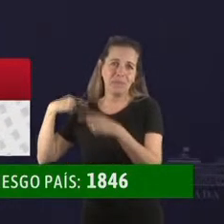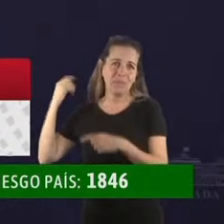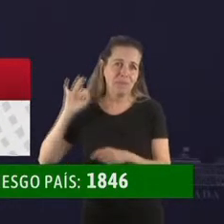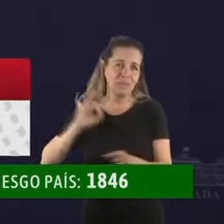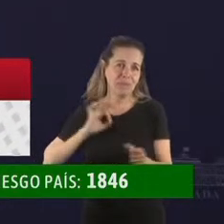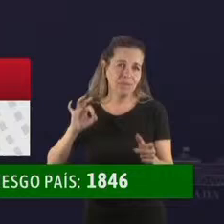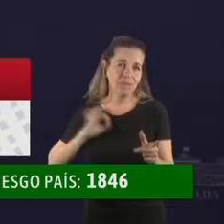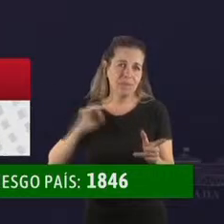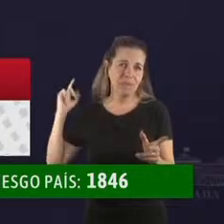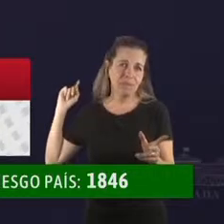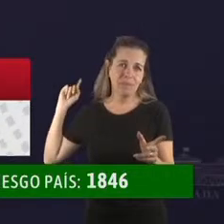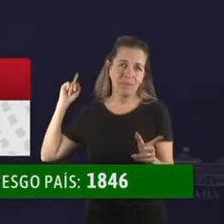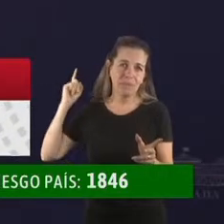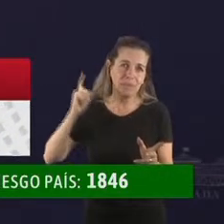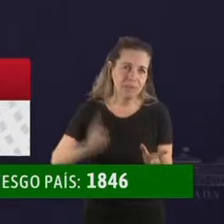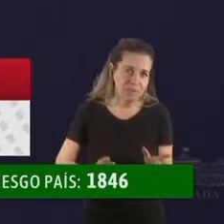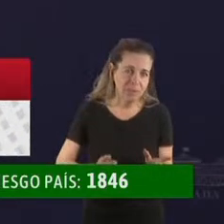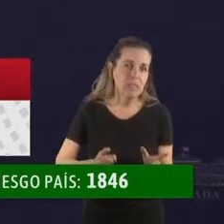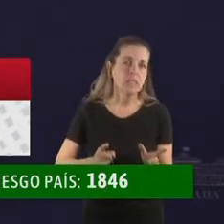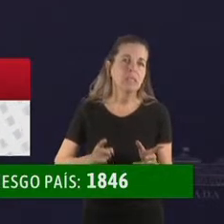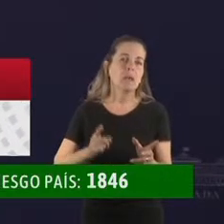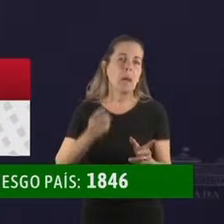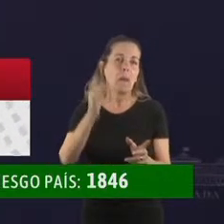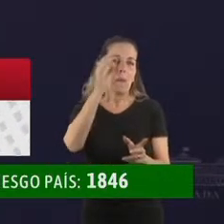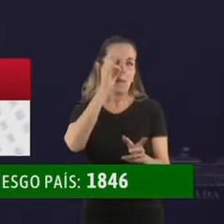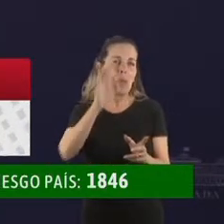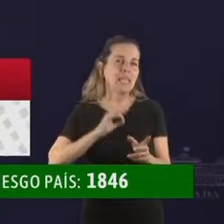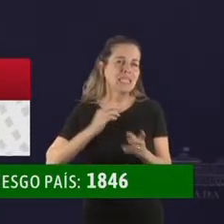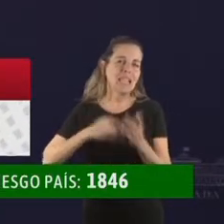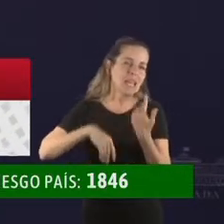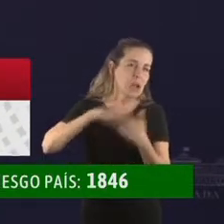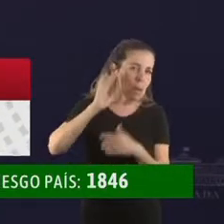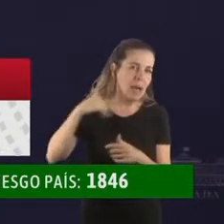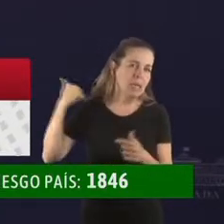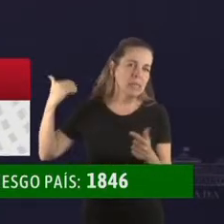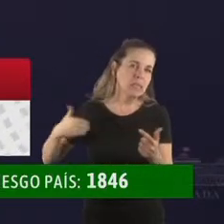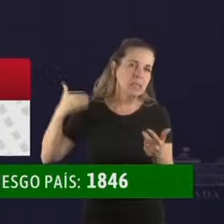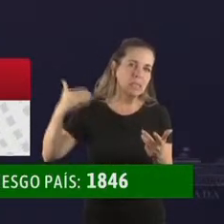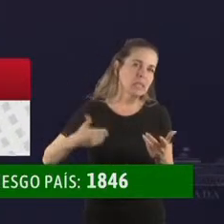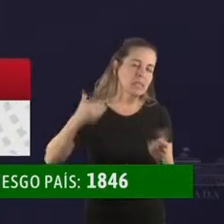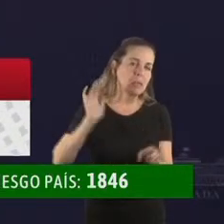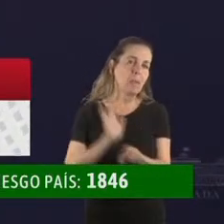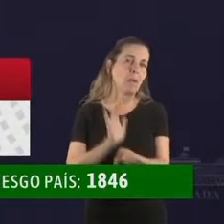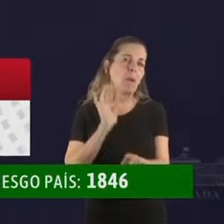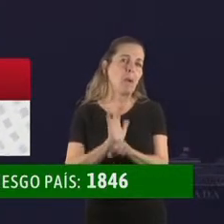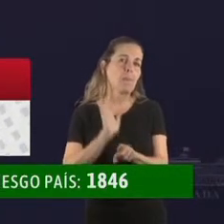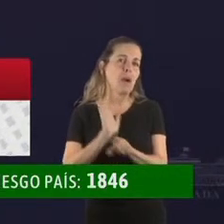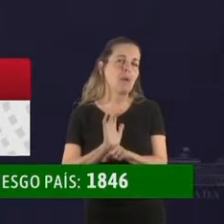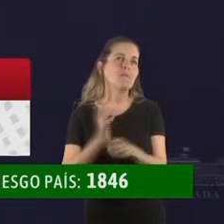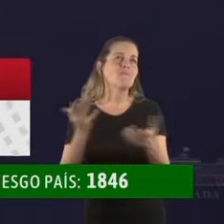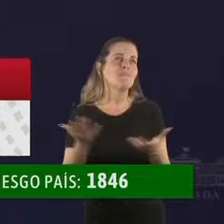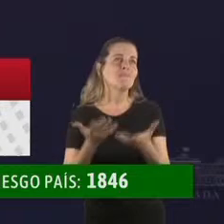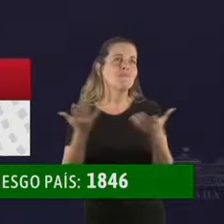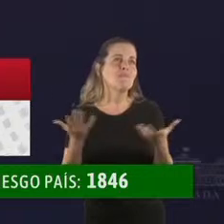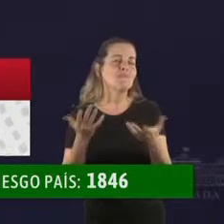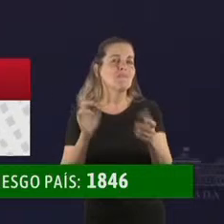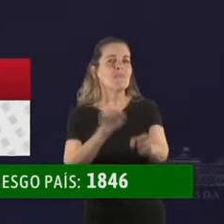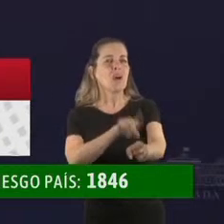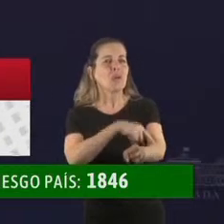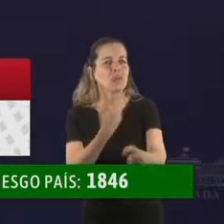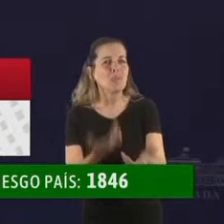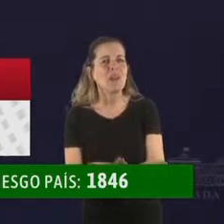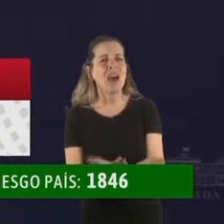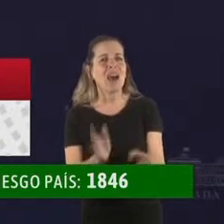años y un poquito más también de habernos acostumbrado a que las calles No eran